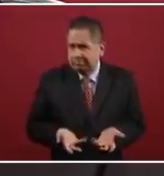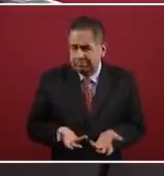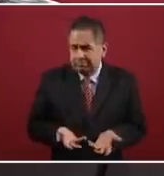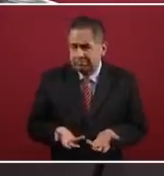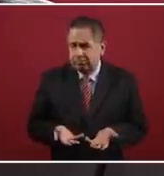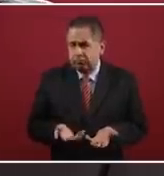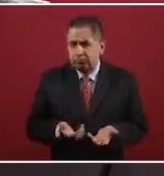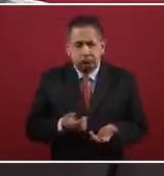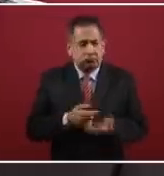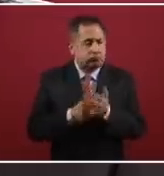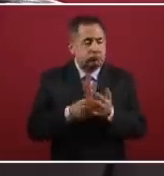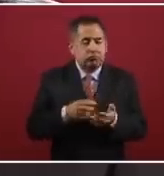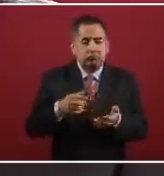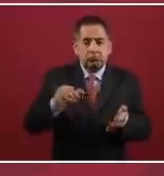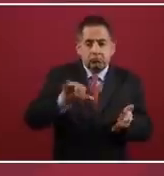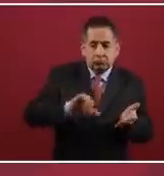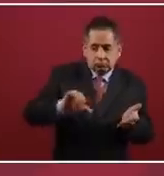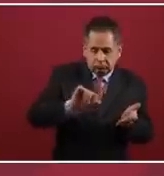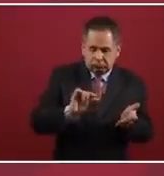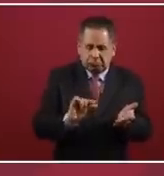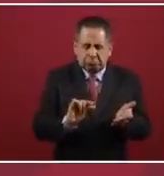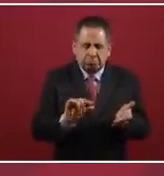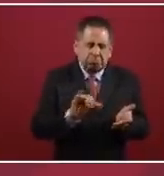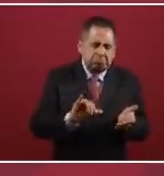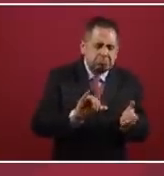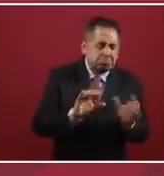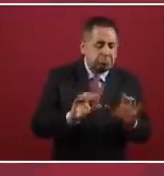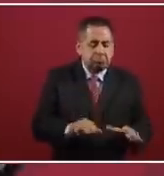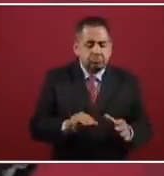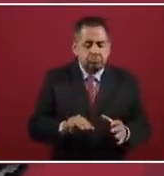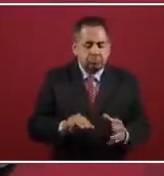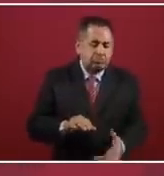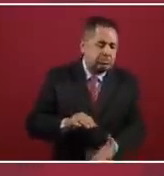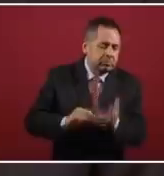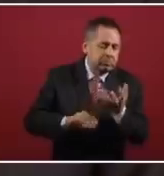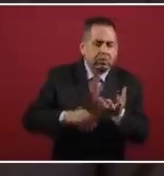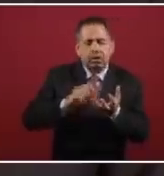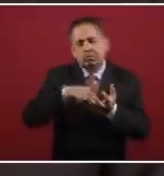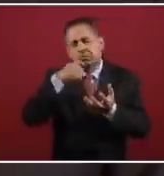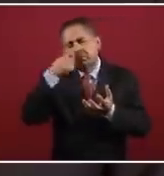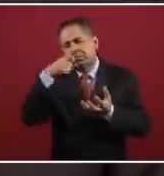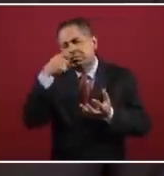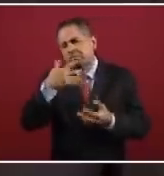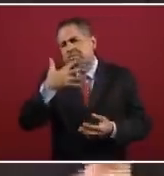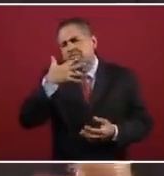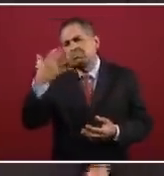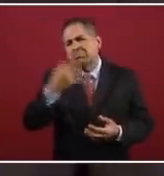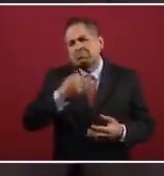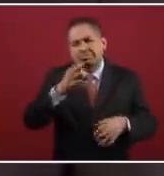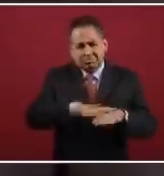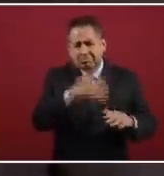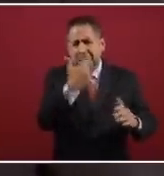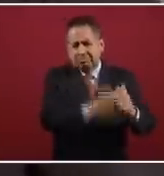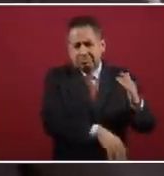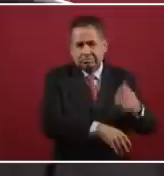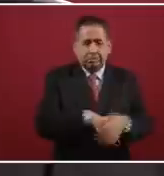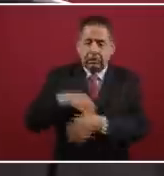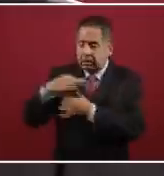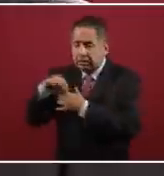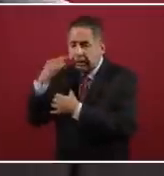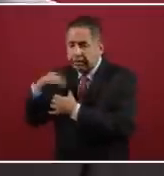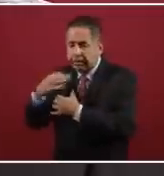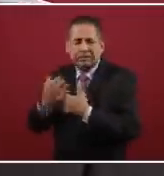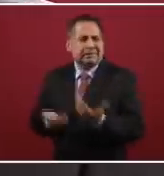Con poco aceite también, pero sale más barata. En fin, vamos a hablar